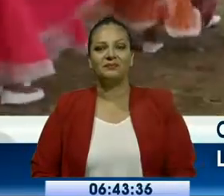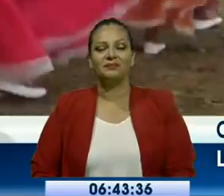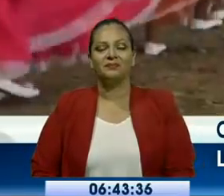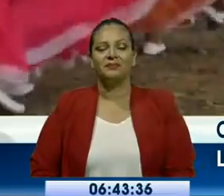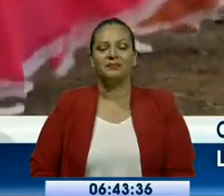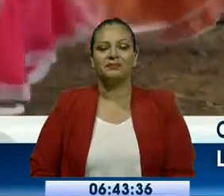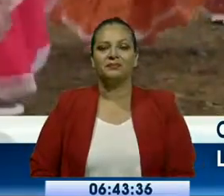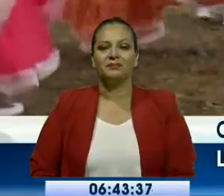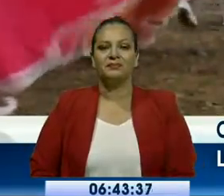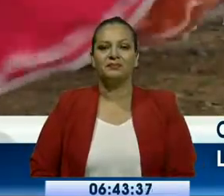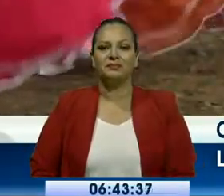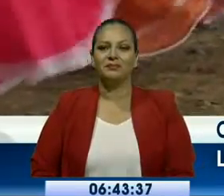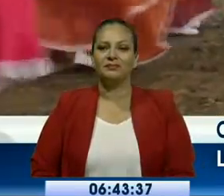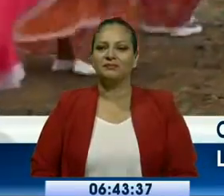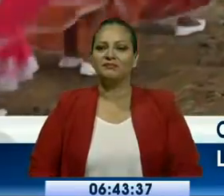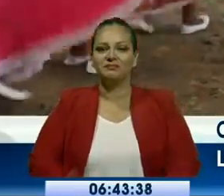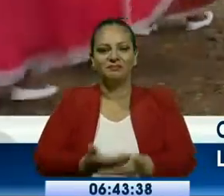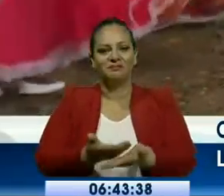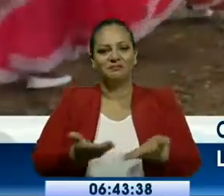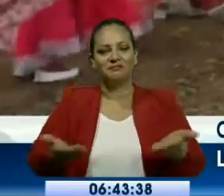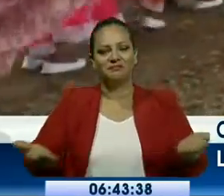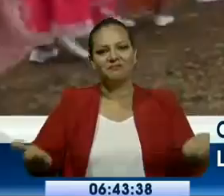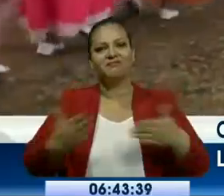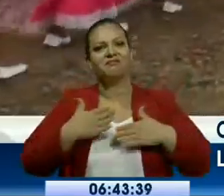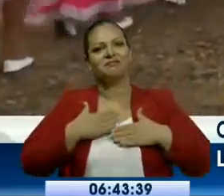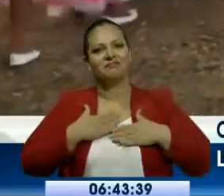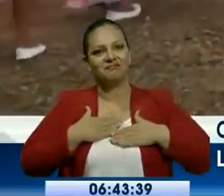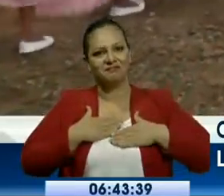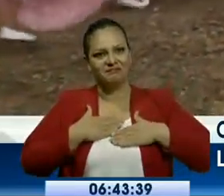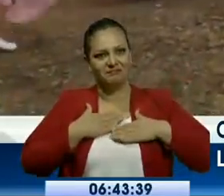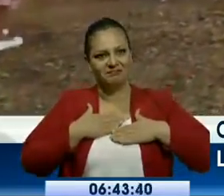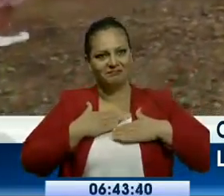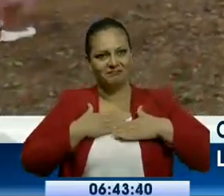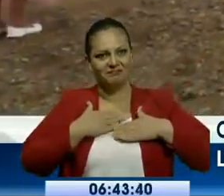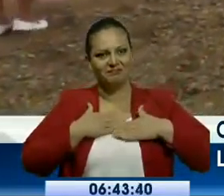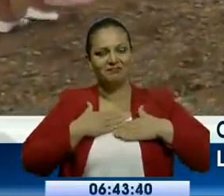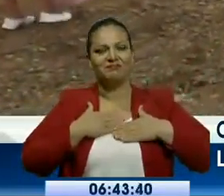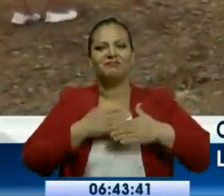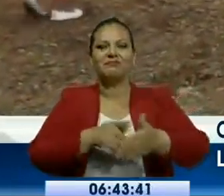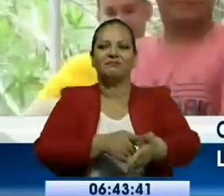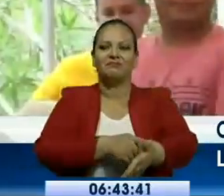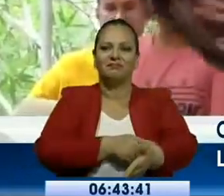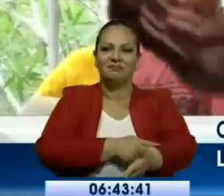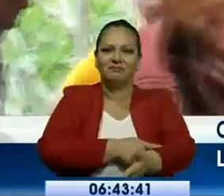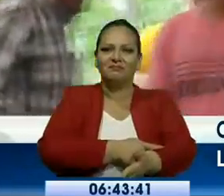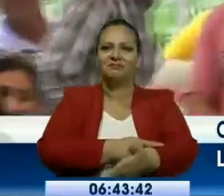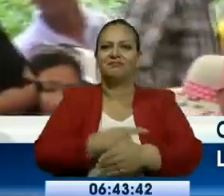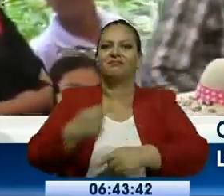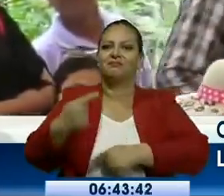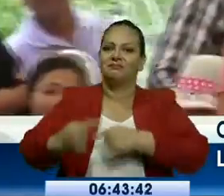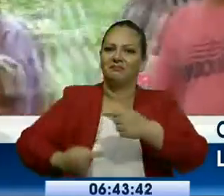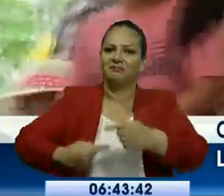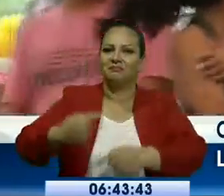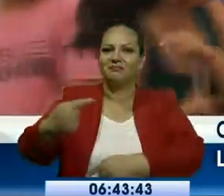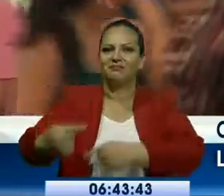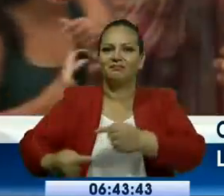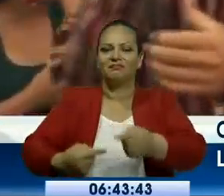que se siente además orgulloso de sus raíces montubias y no teme demostrarlo. Tomamos que un